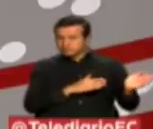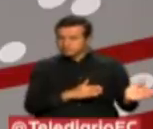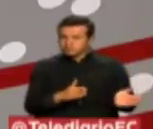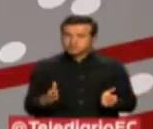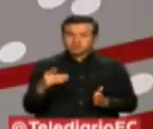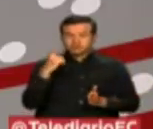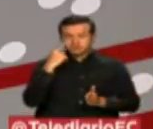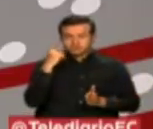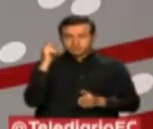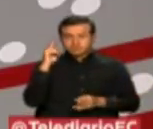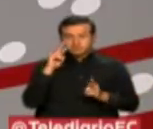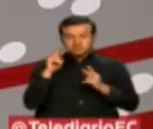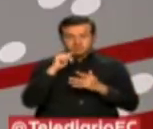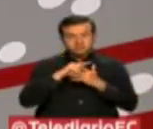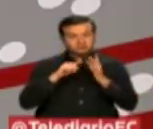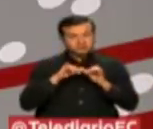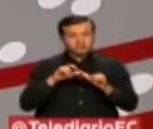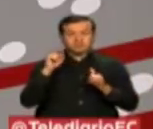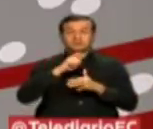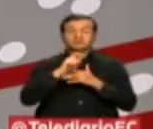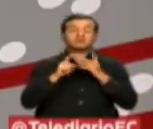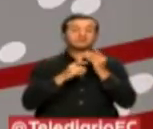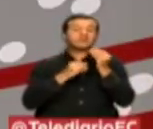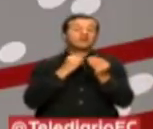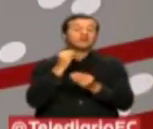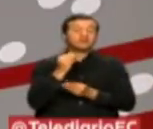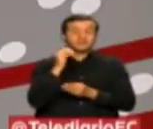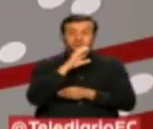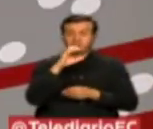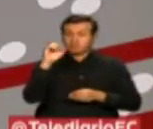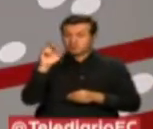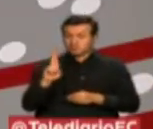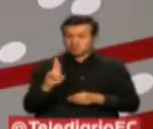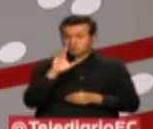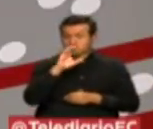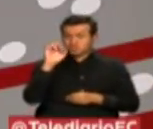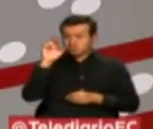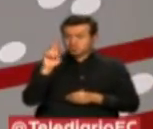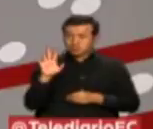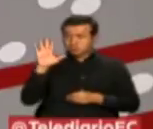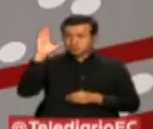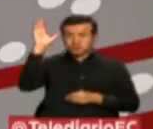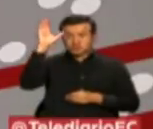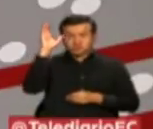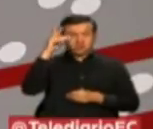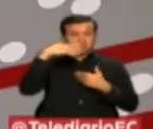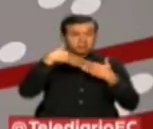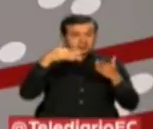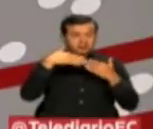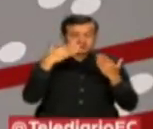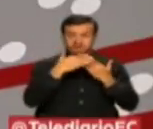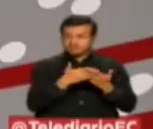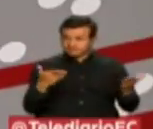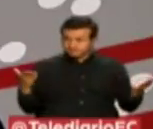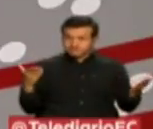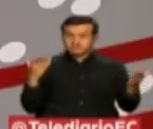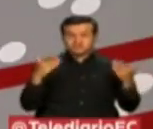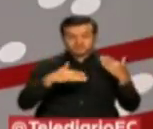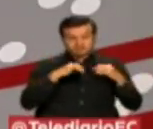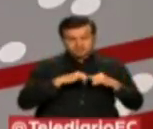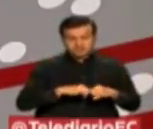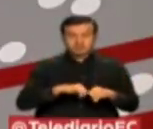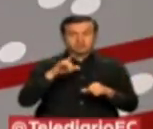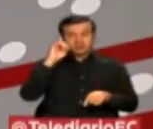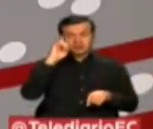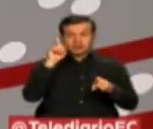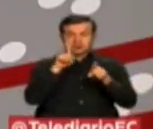permite ir verificando esto. ¿Qué es necesario? Creo que con Costa Rica, por ejemplo, con Colombia, con Panamá, podemos también avanzar en una política